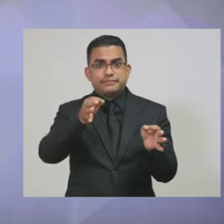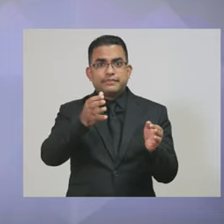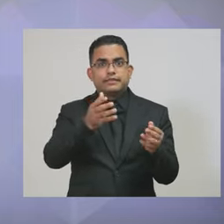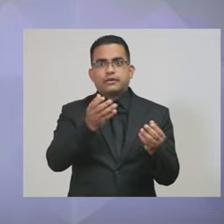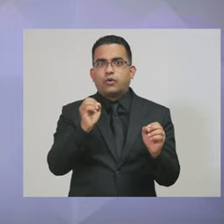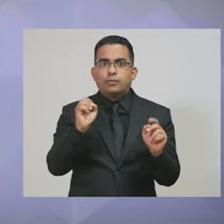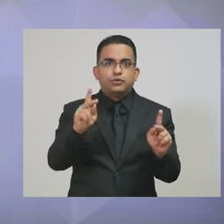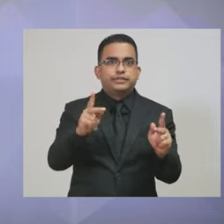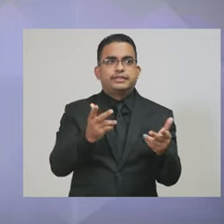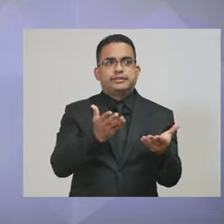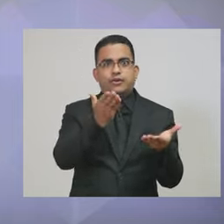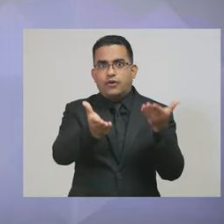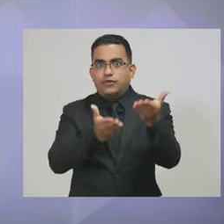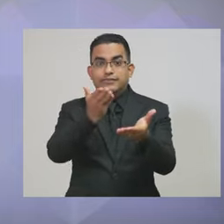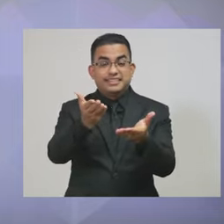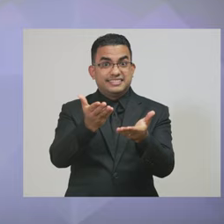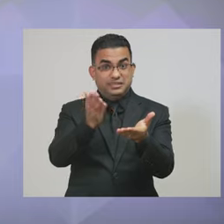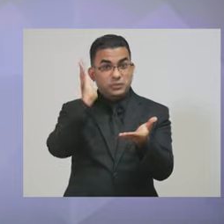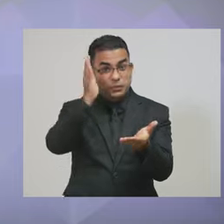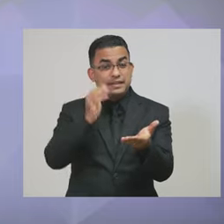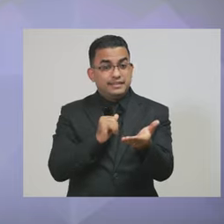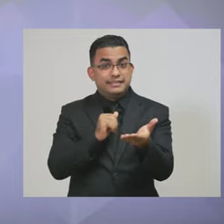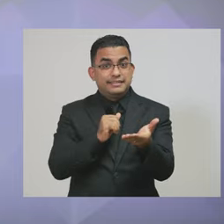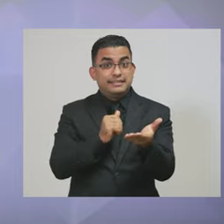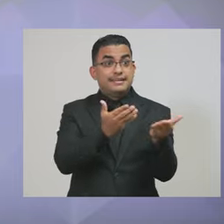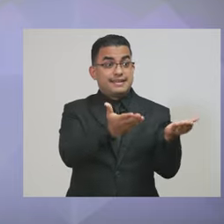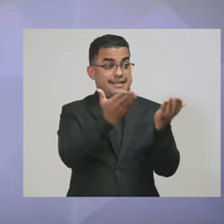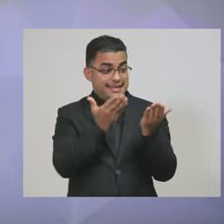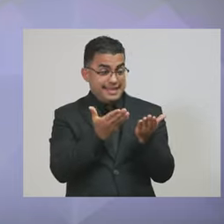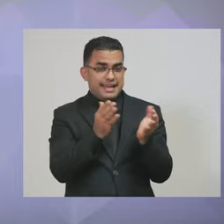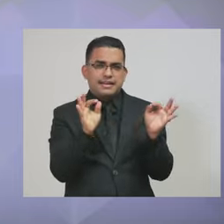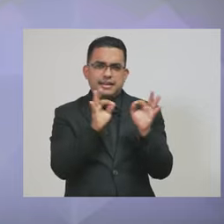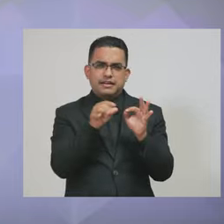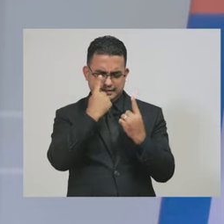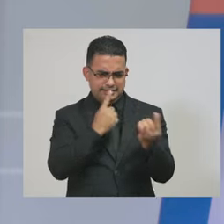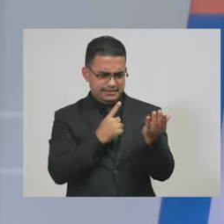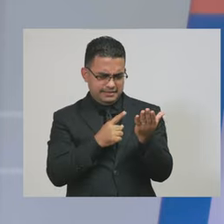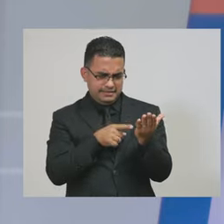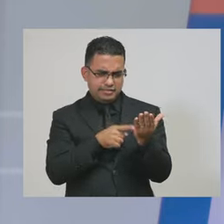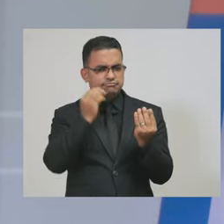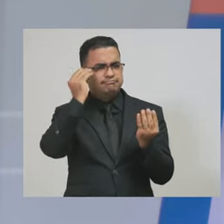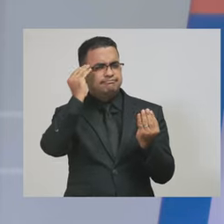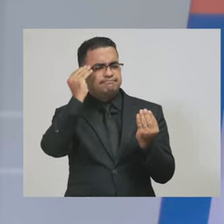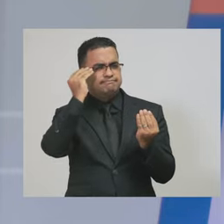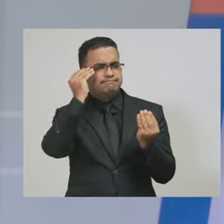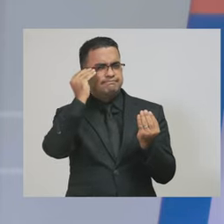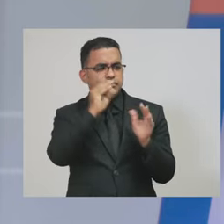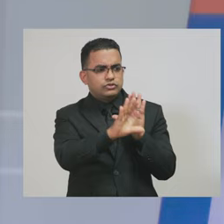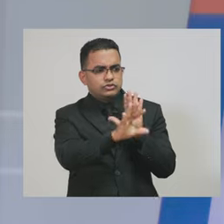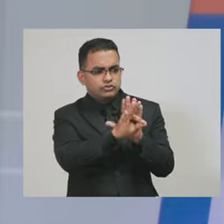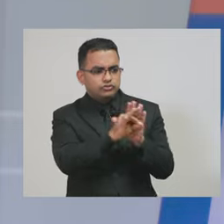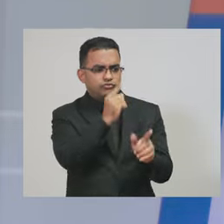del camino estarán tomando decisiones ante oportunidades o propuestas traten siempre de